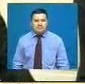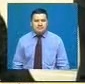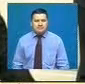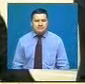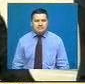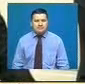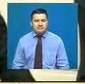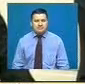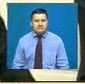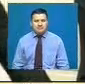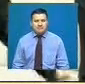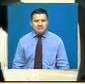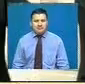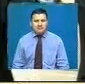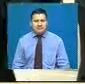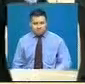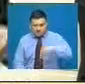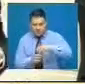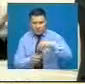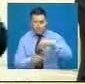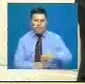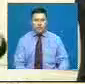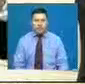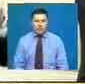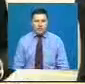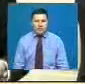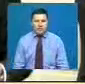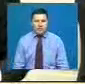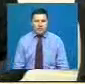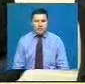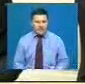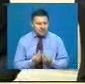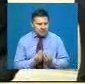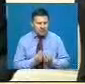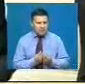representante de los accionistas minoritarios, la economía mundial nos está dando